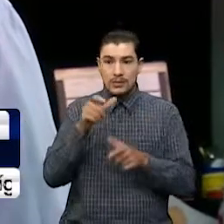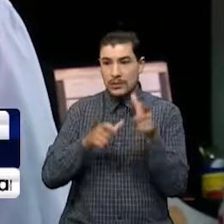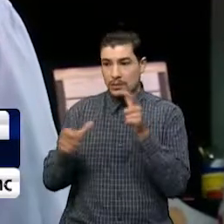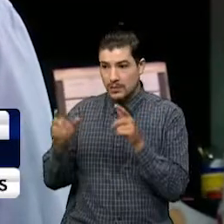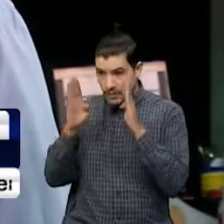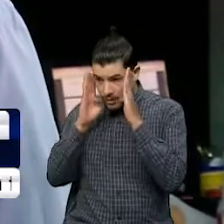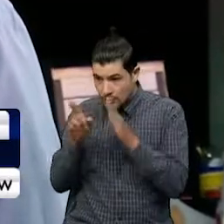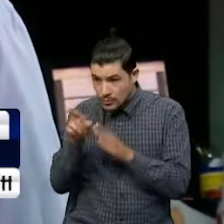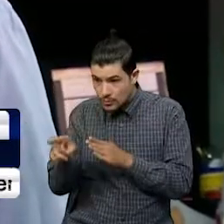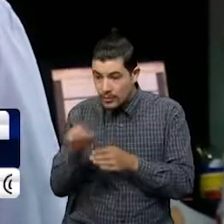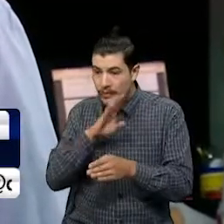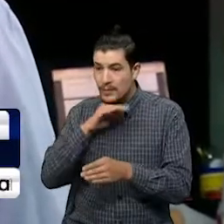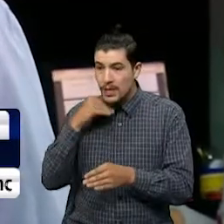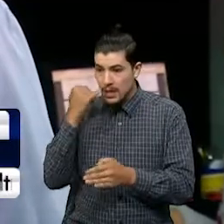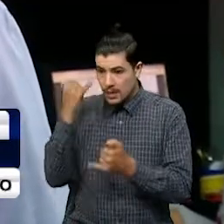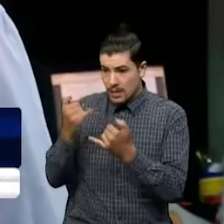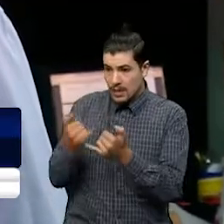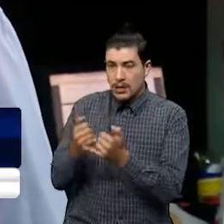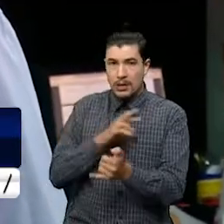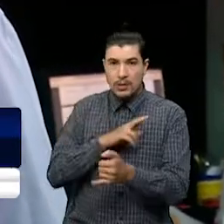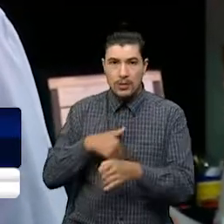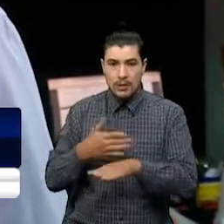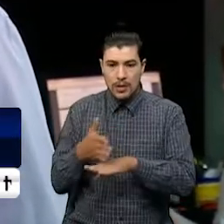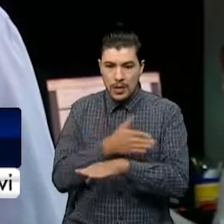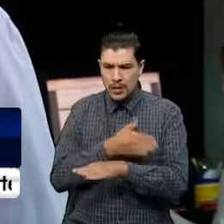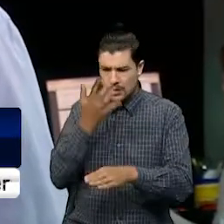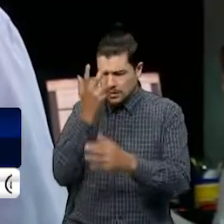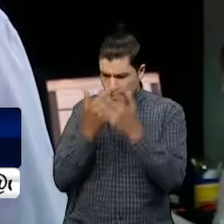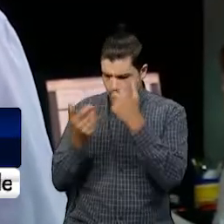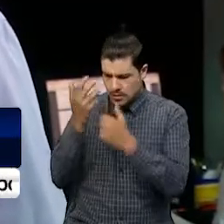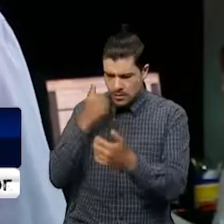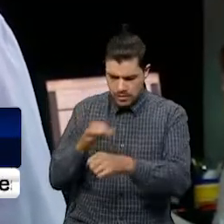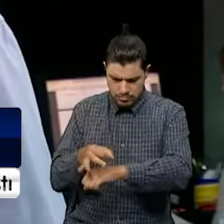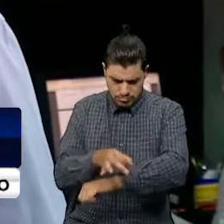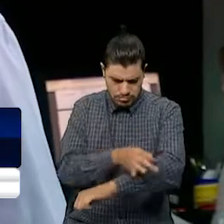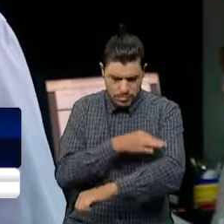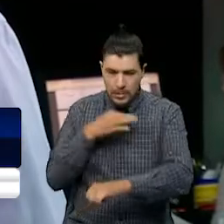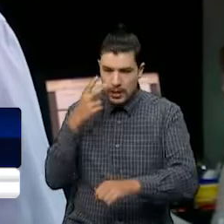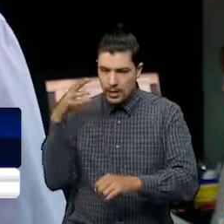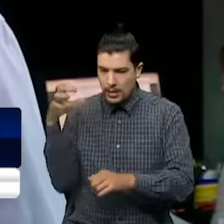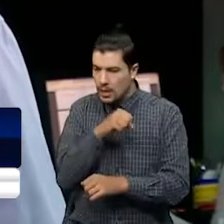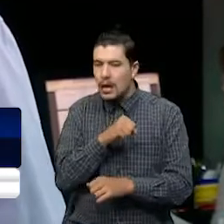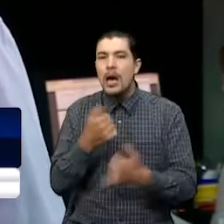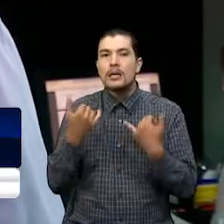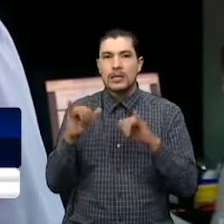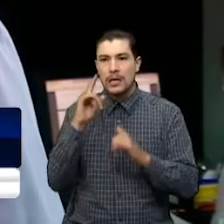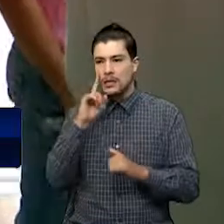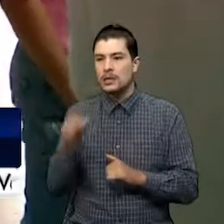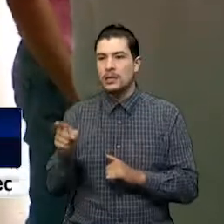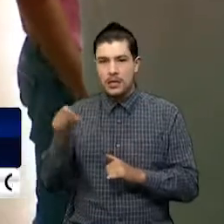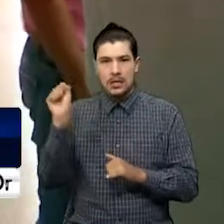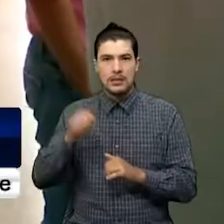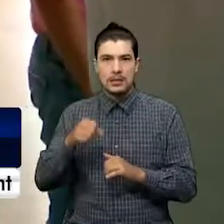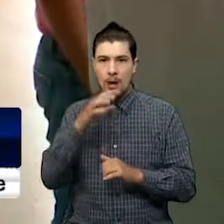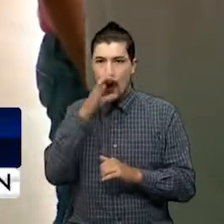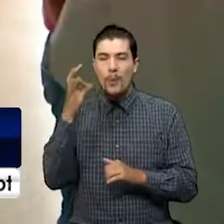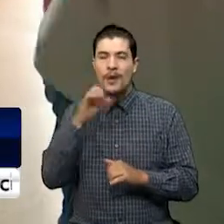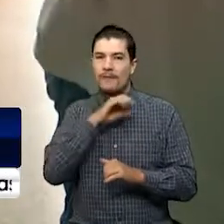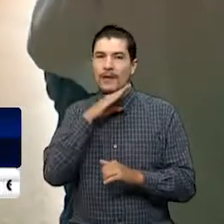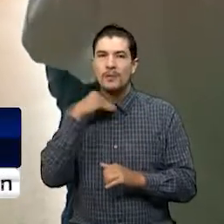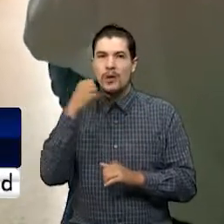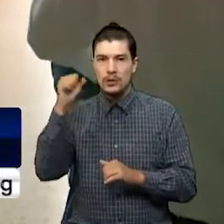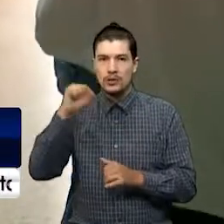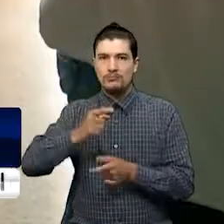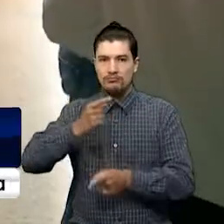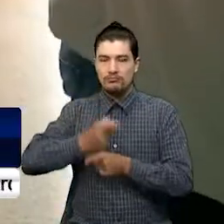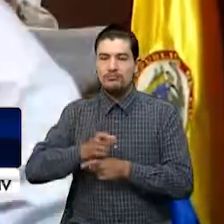perfil virológico y bacteriano y dio positivo en el hospital para H1N1. El